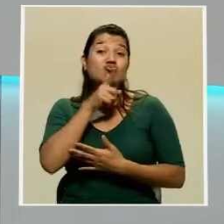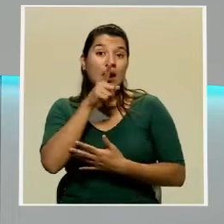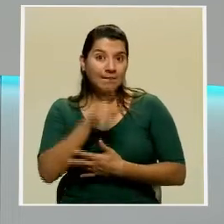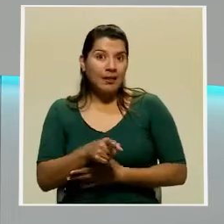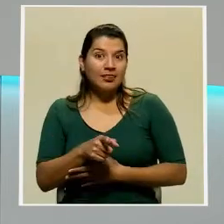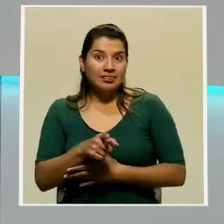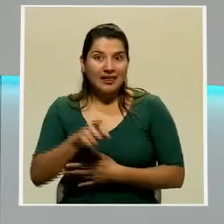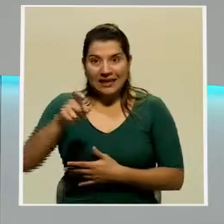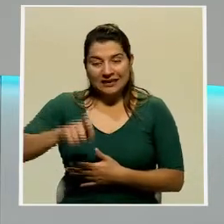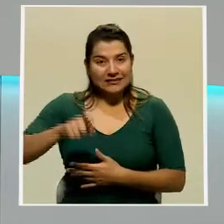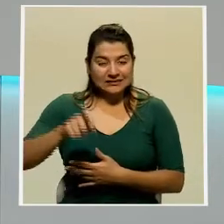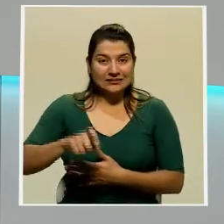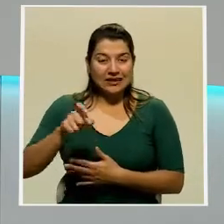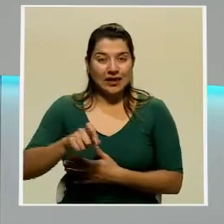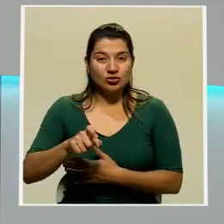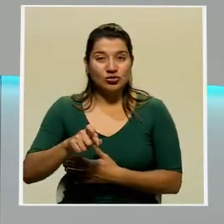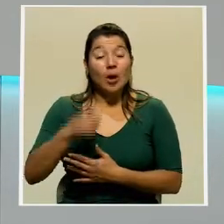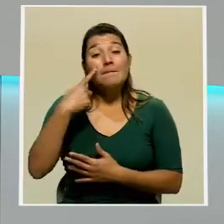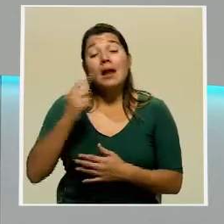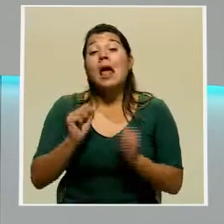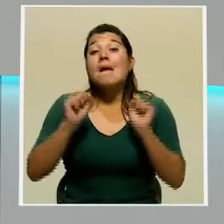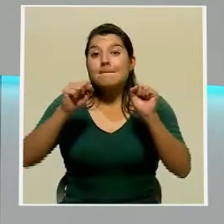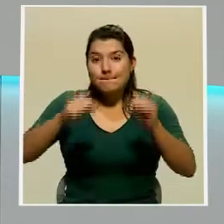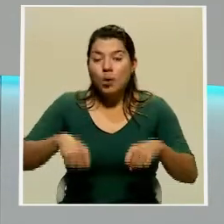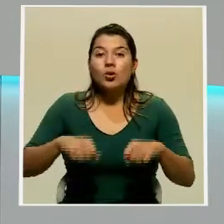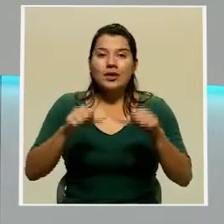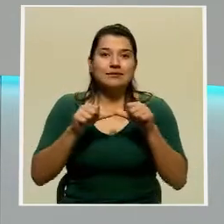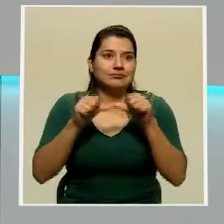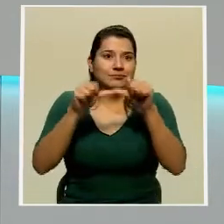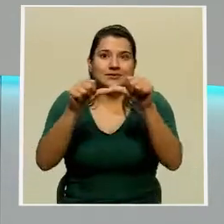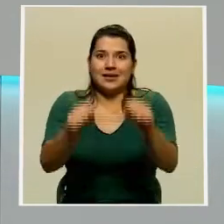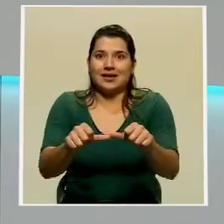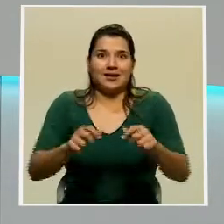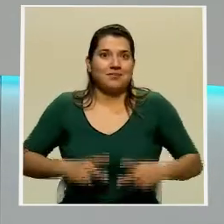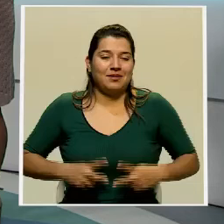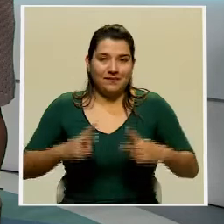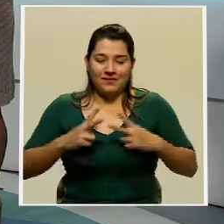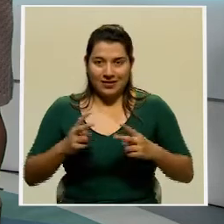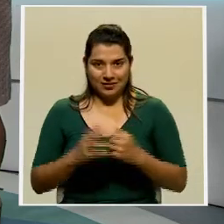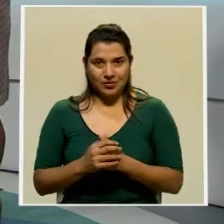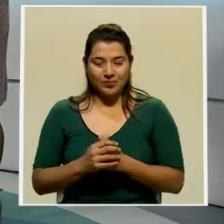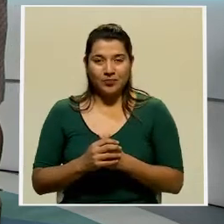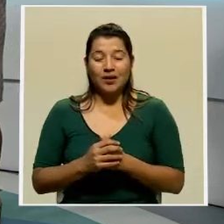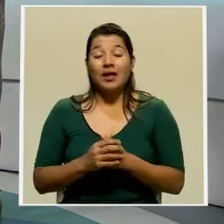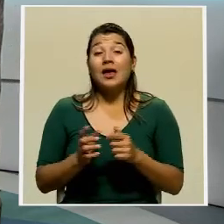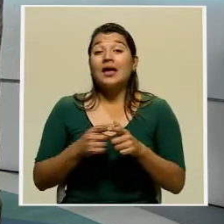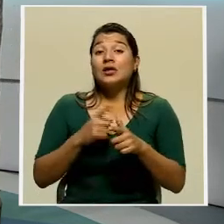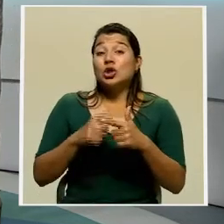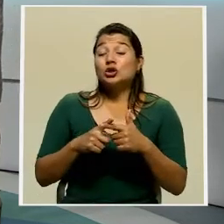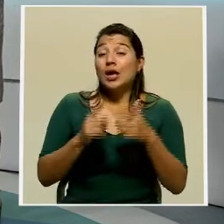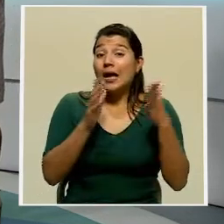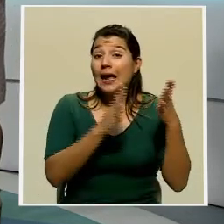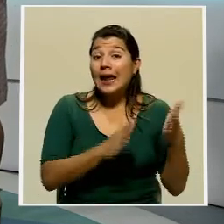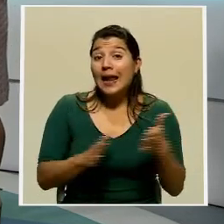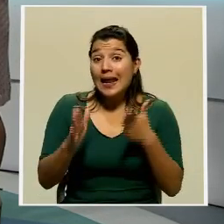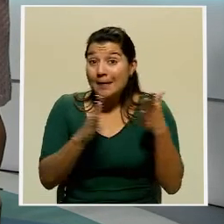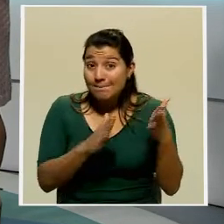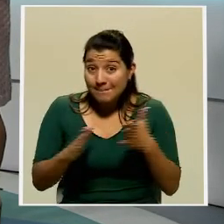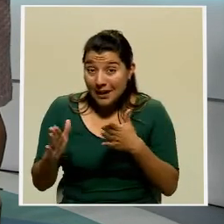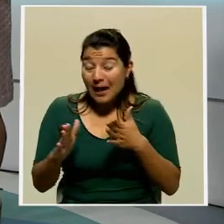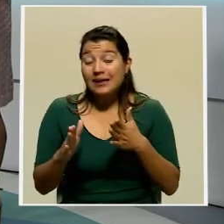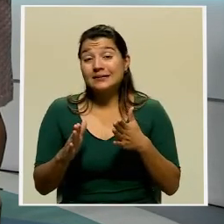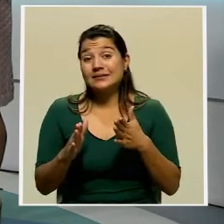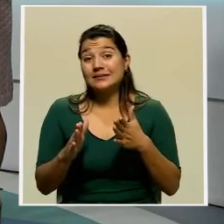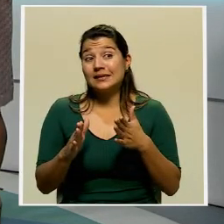son gastos corrientes para poder subsistir en los hogares. el plan de